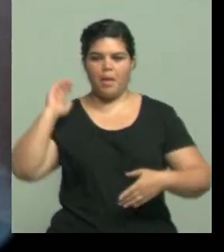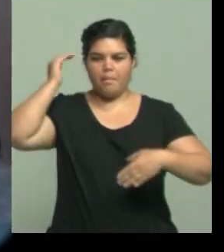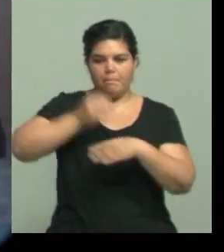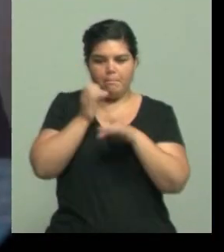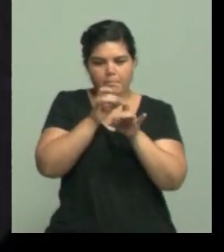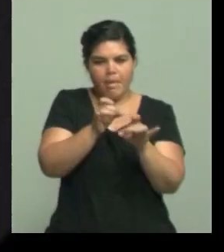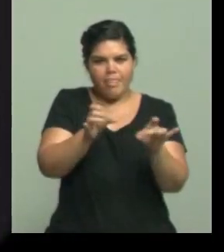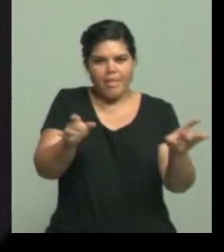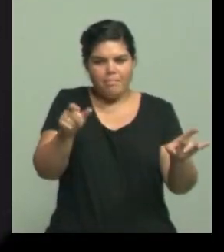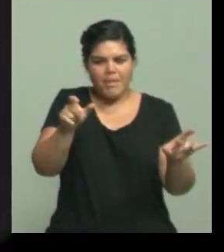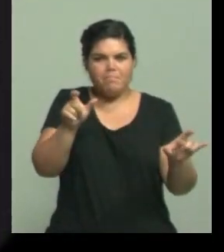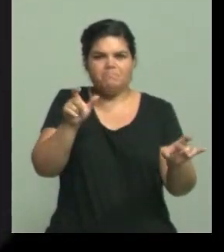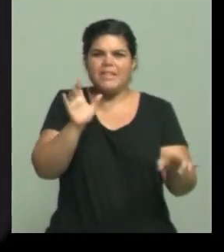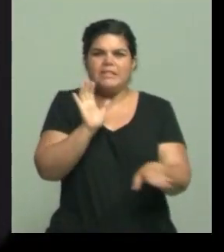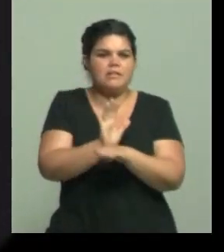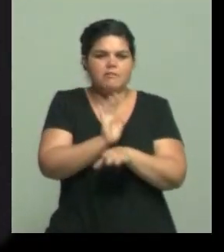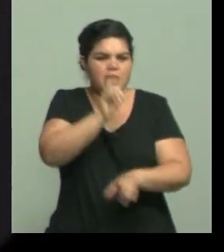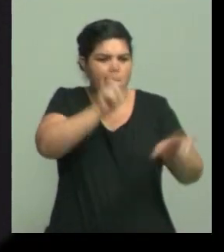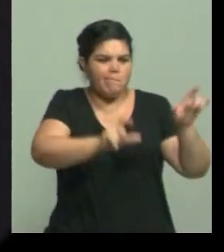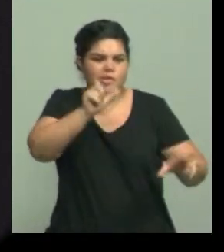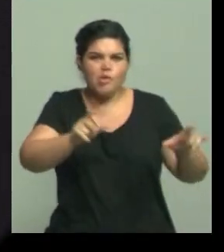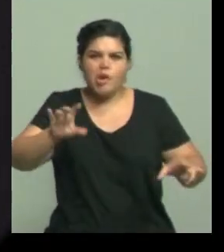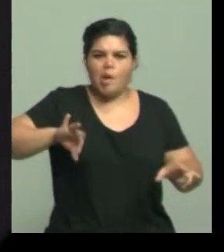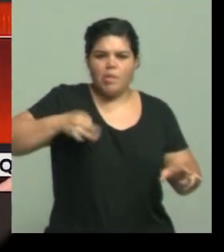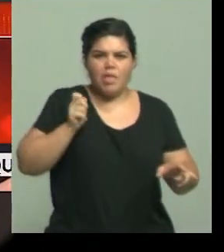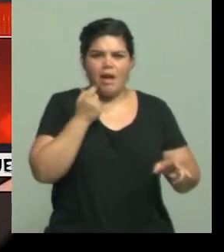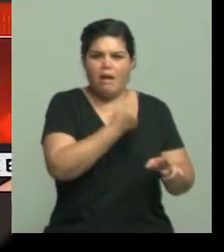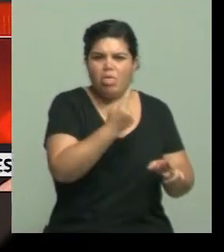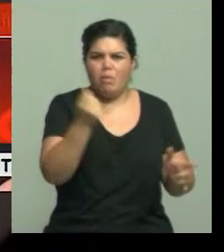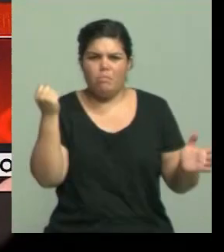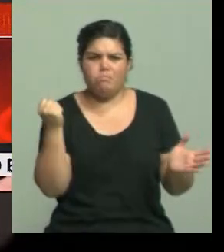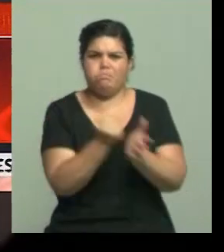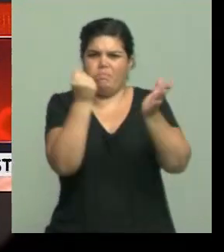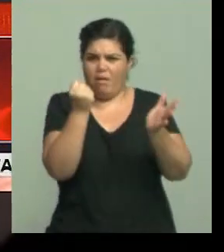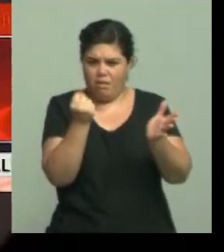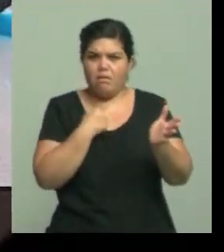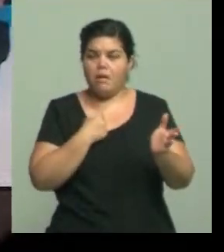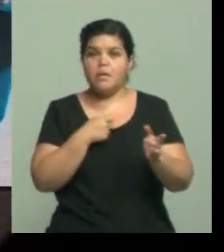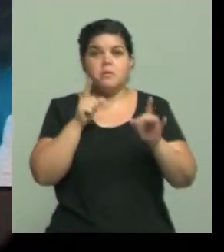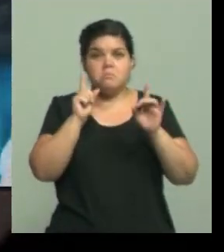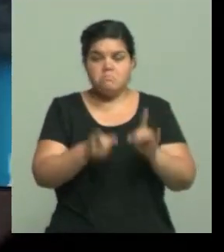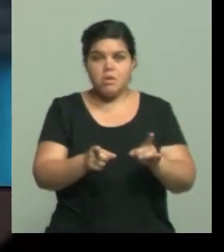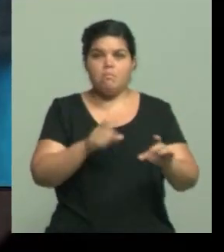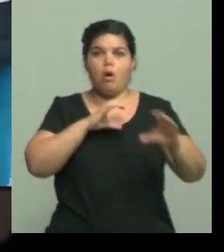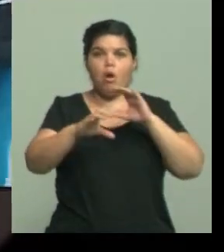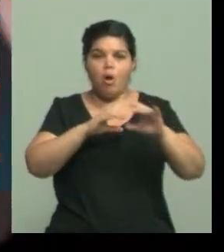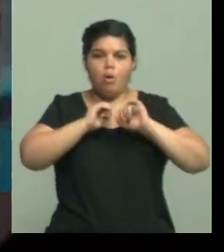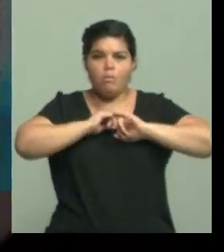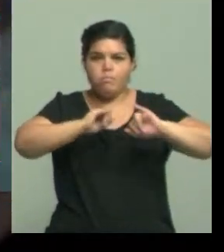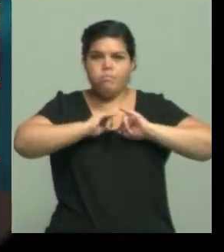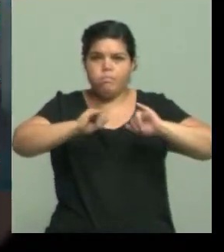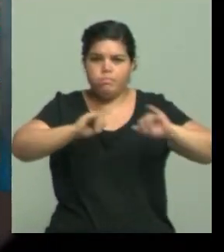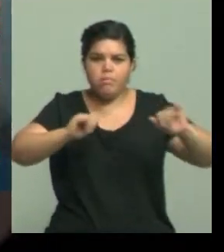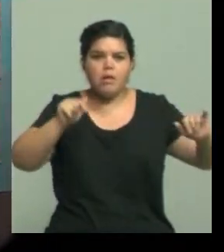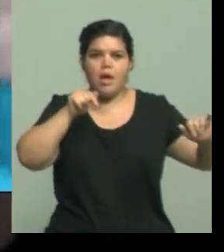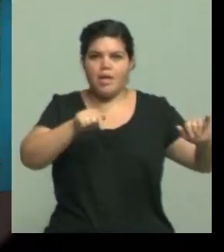La pandemia marcó la vida de las personas en todos los aspectos. Los medios no quedaron exentos de la crisis